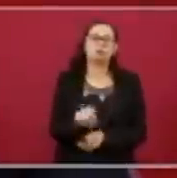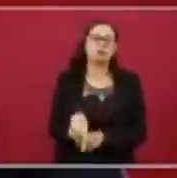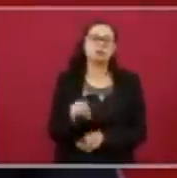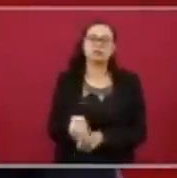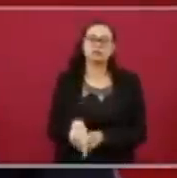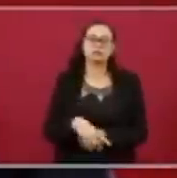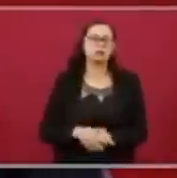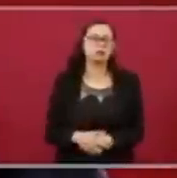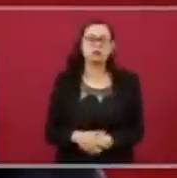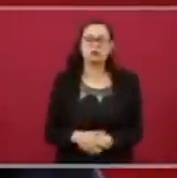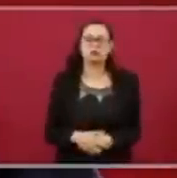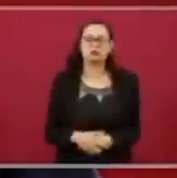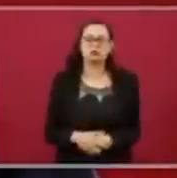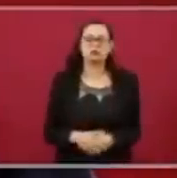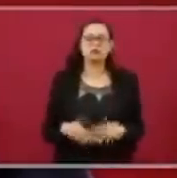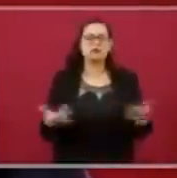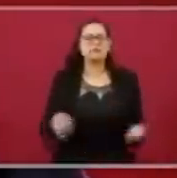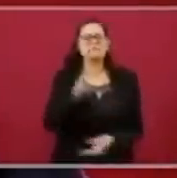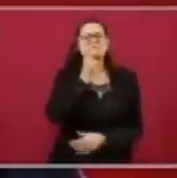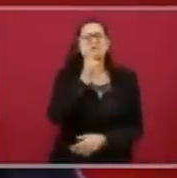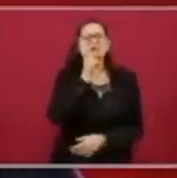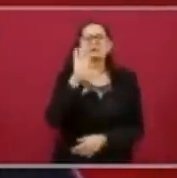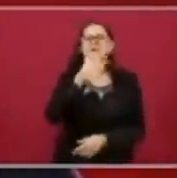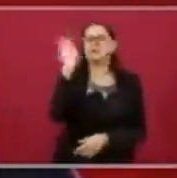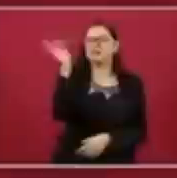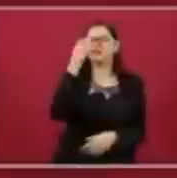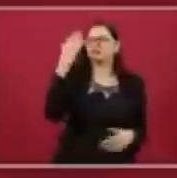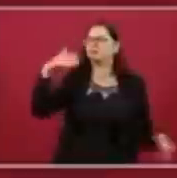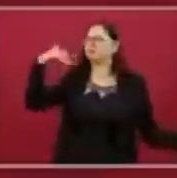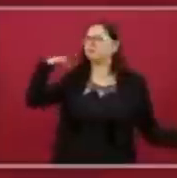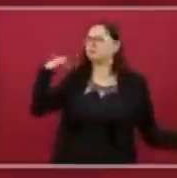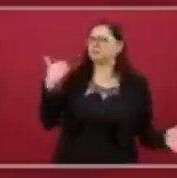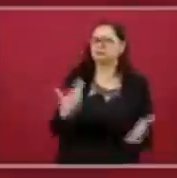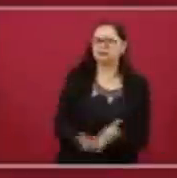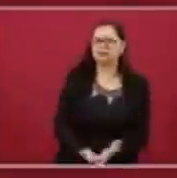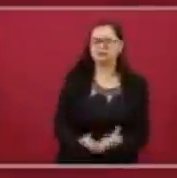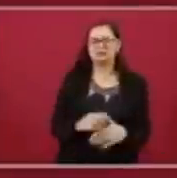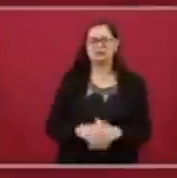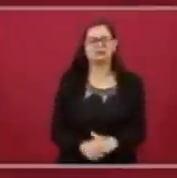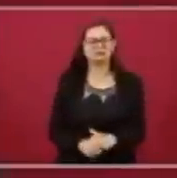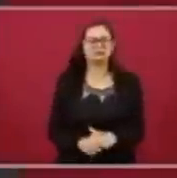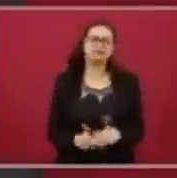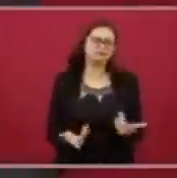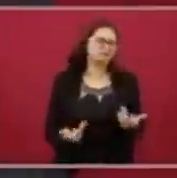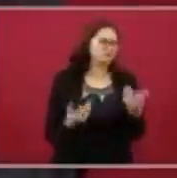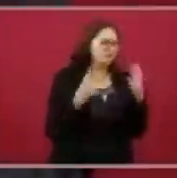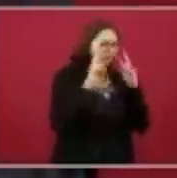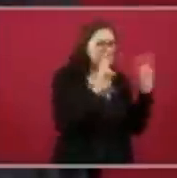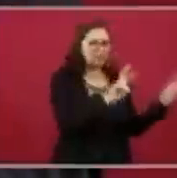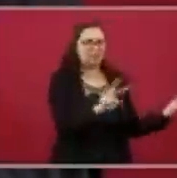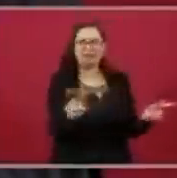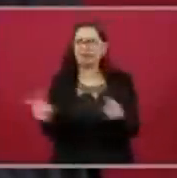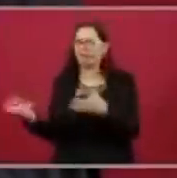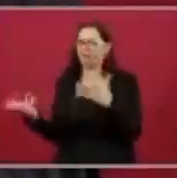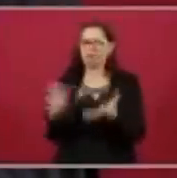¿Desde cuándo se tiene la Policía Federal? Y miren el resultado.